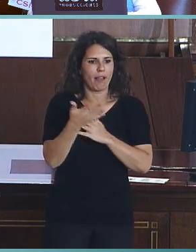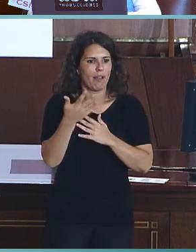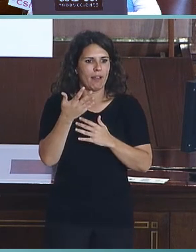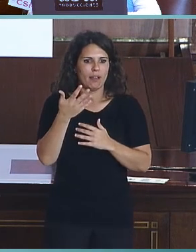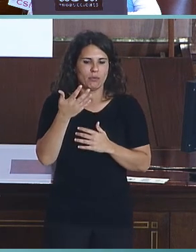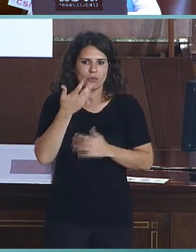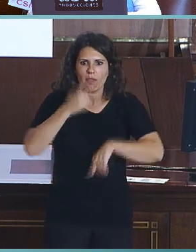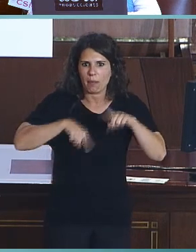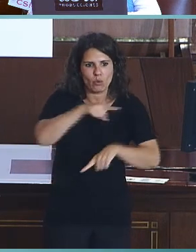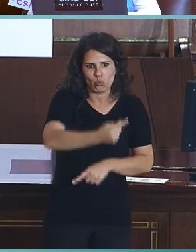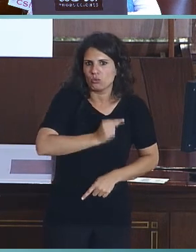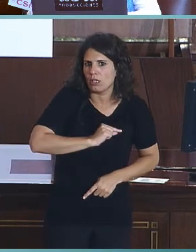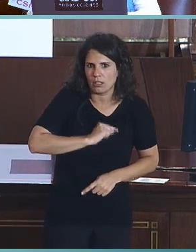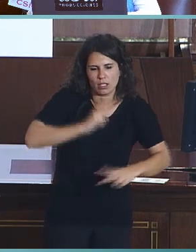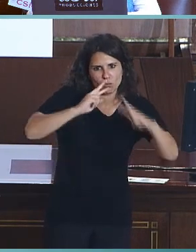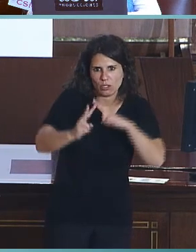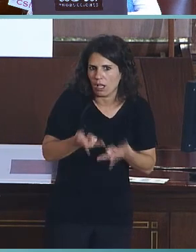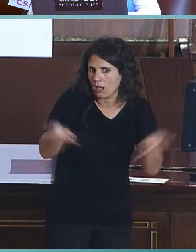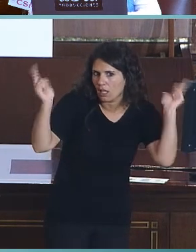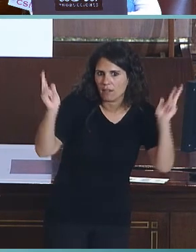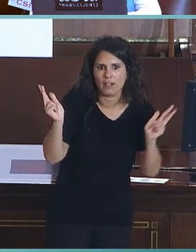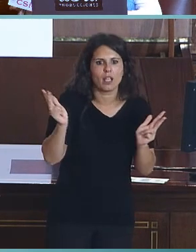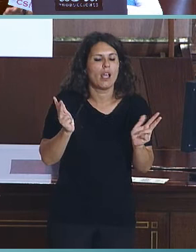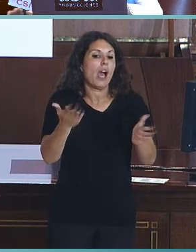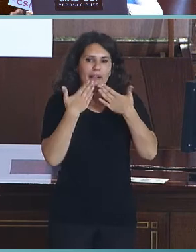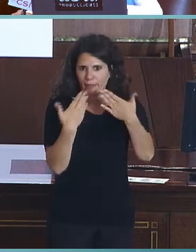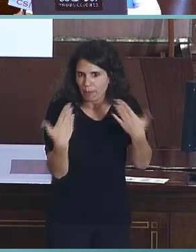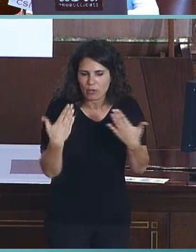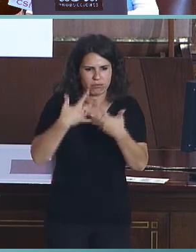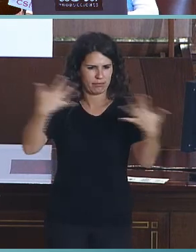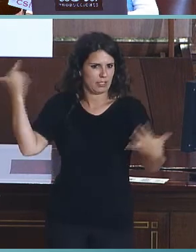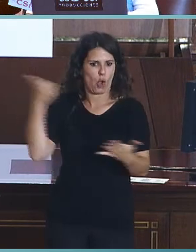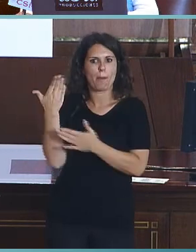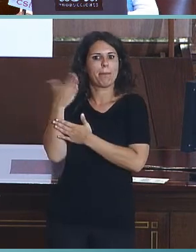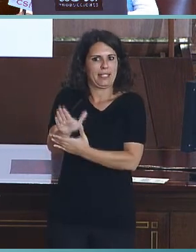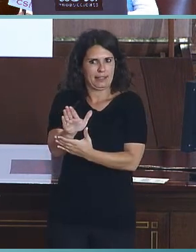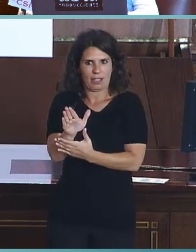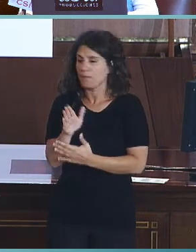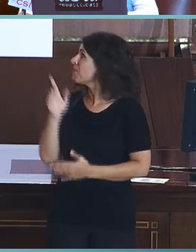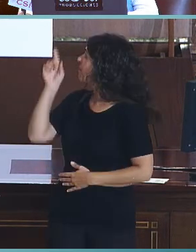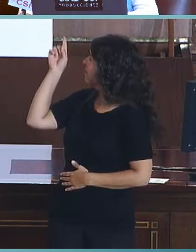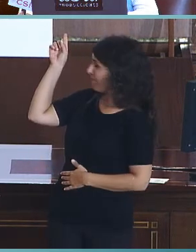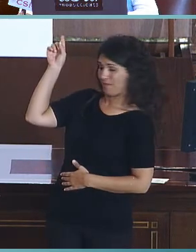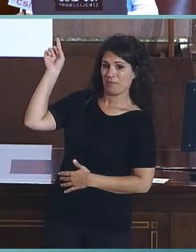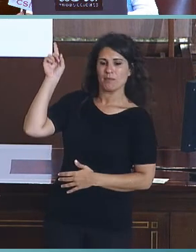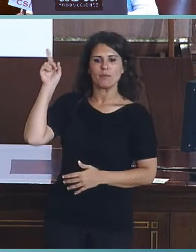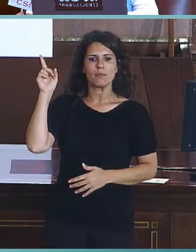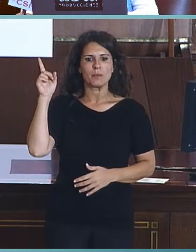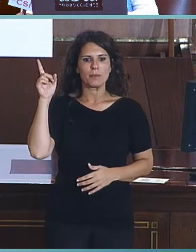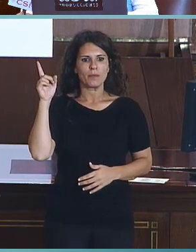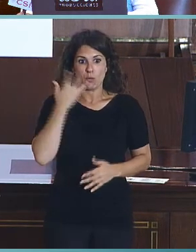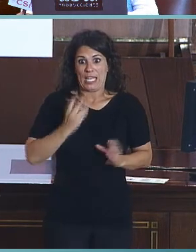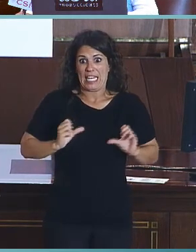consideren oportuno. Por supuesto, el agradecimiento. Este preámbulo, por cierto, también se